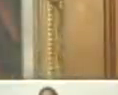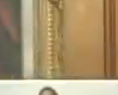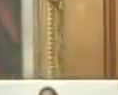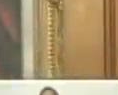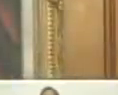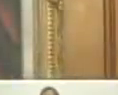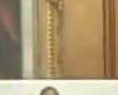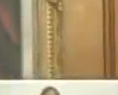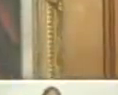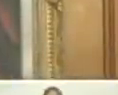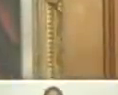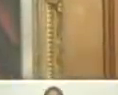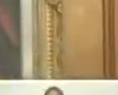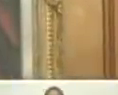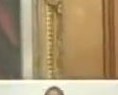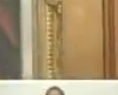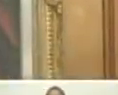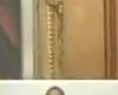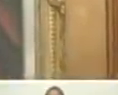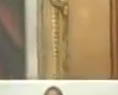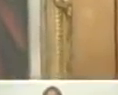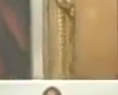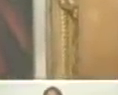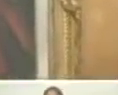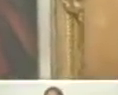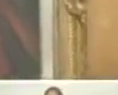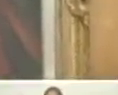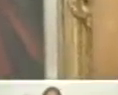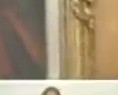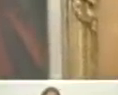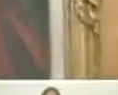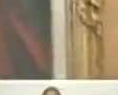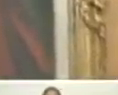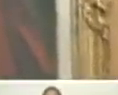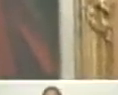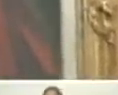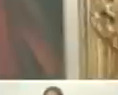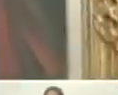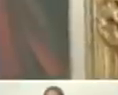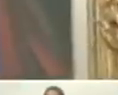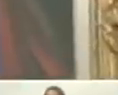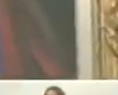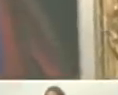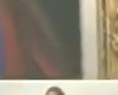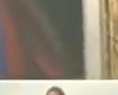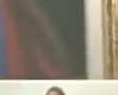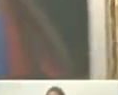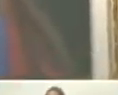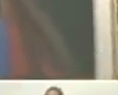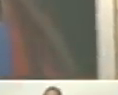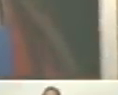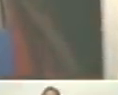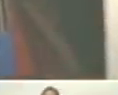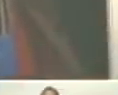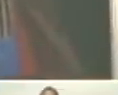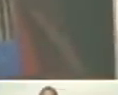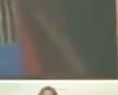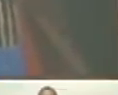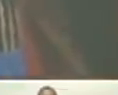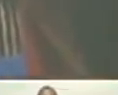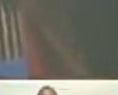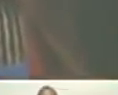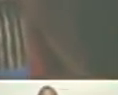arraigados que nos dieron la libertad fuesen expulsados de esa manera. Este Congreso, presidente, como sabe, estuvo centrado en